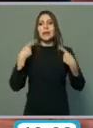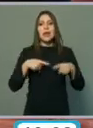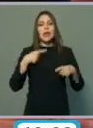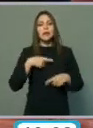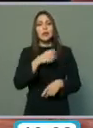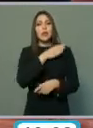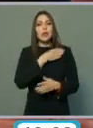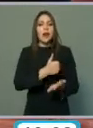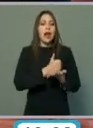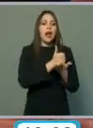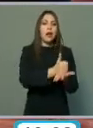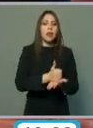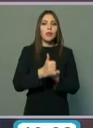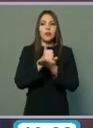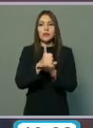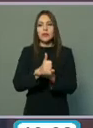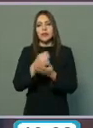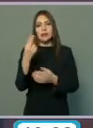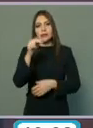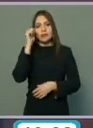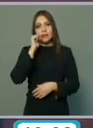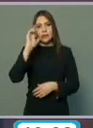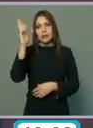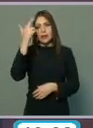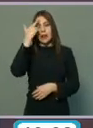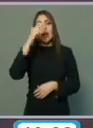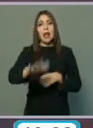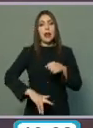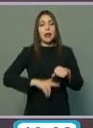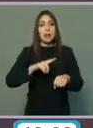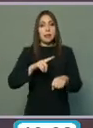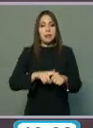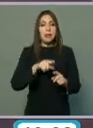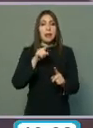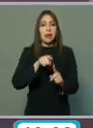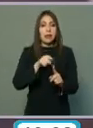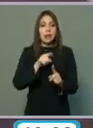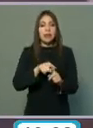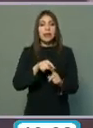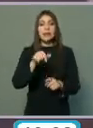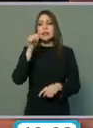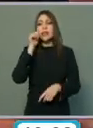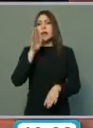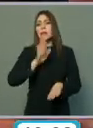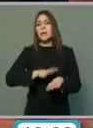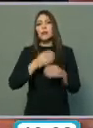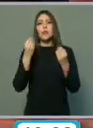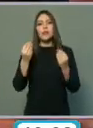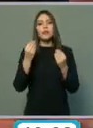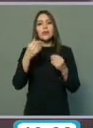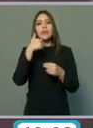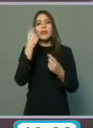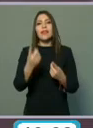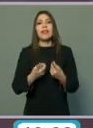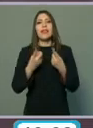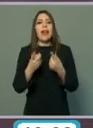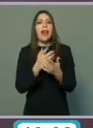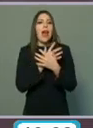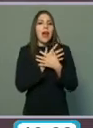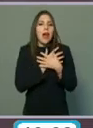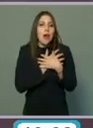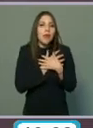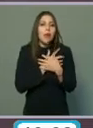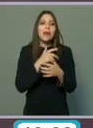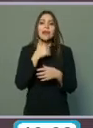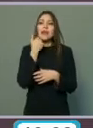lo decía Johnny, es bien importante el recordar que los animales de compañía, por más amor que veamos en ese momento en los niños, de que quiero